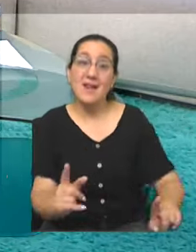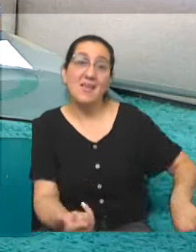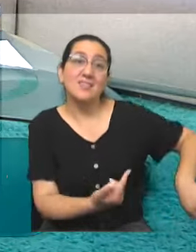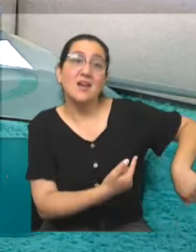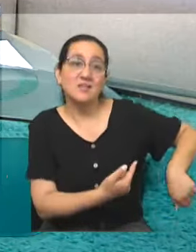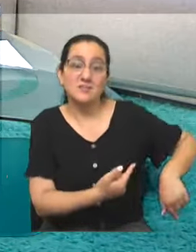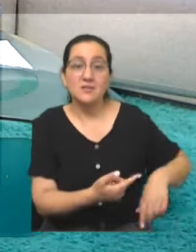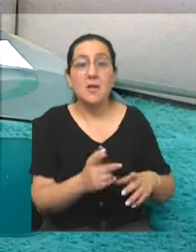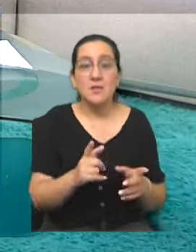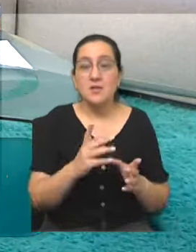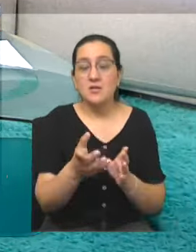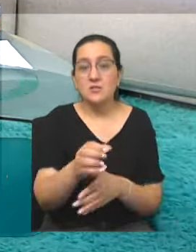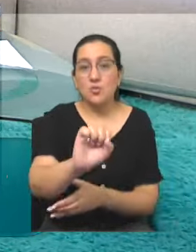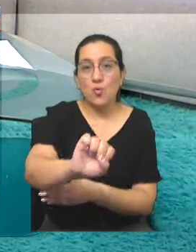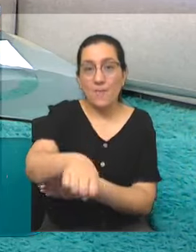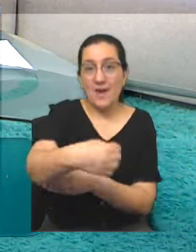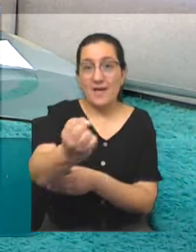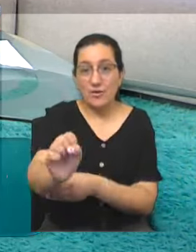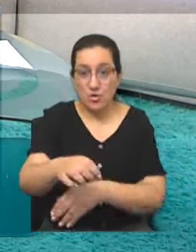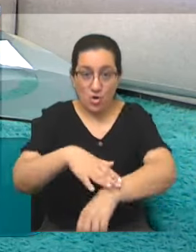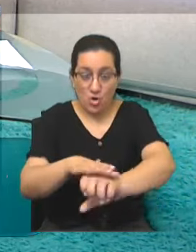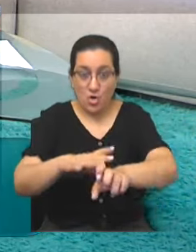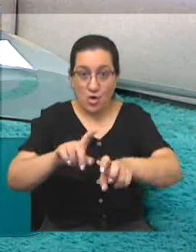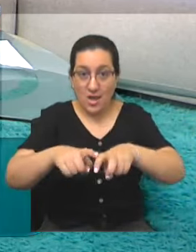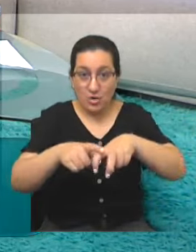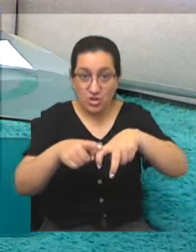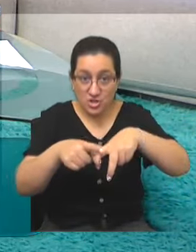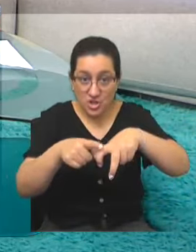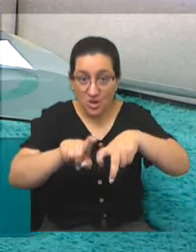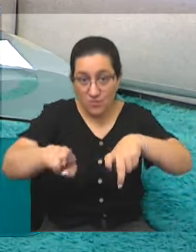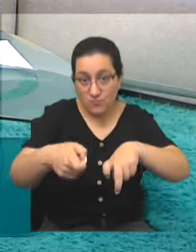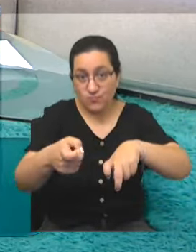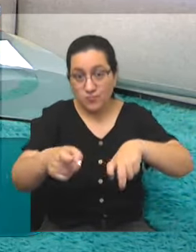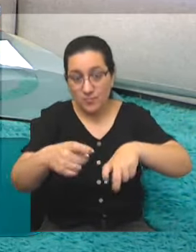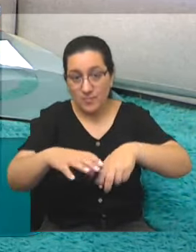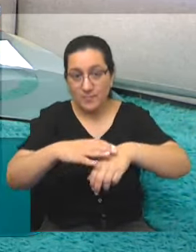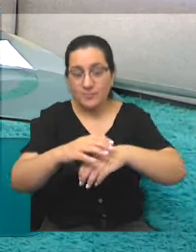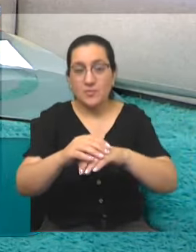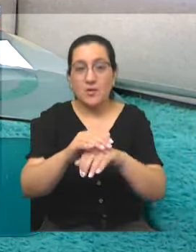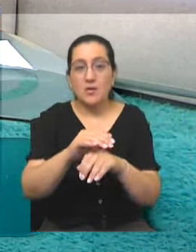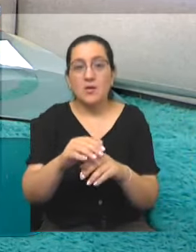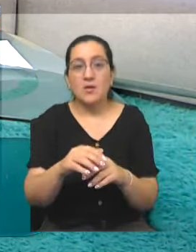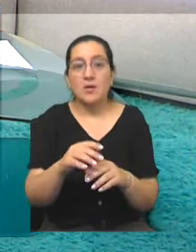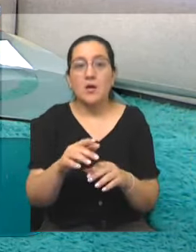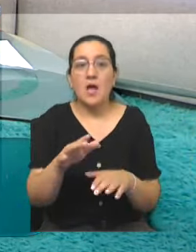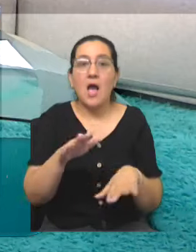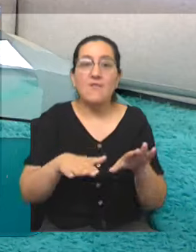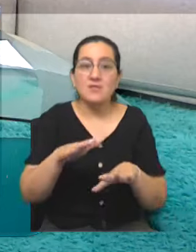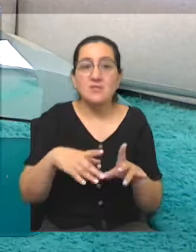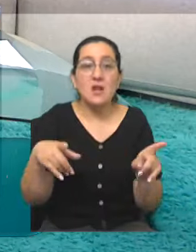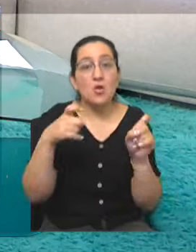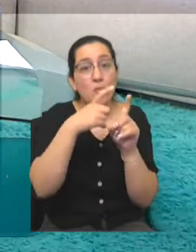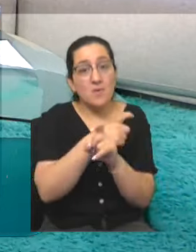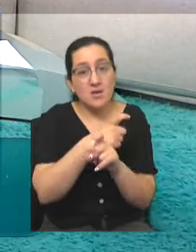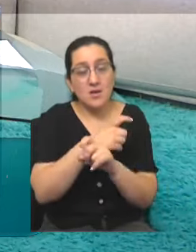más elongaciones. Esta es la de los jugadores de fútbol. Esa es una de los jugadores de fútbol, por ejemplo, pero también puedo hacer, a veces a la gente se le complica llevar la pierna acá hacia arriba, por lo que se